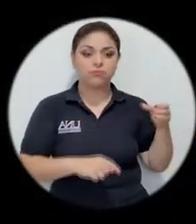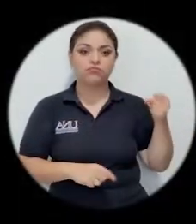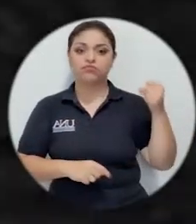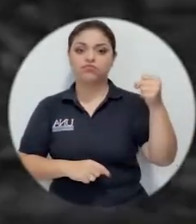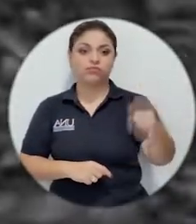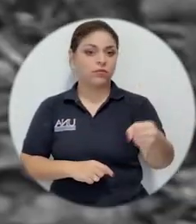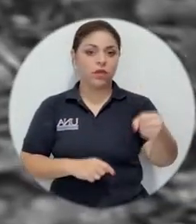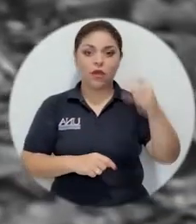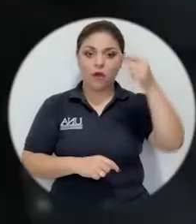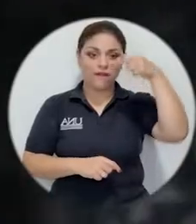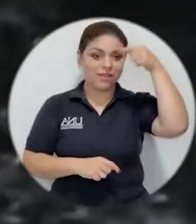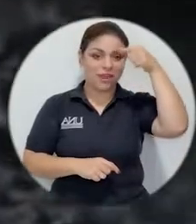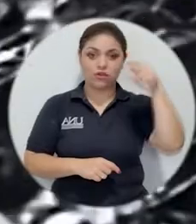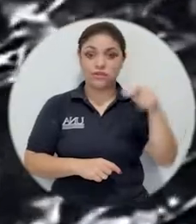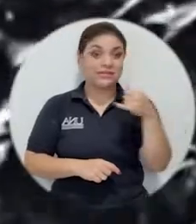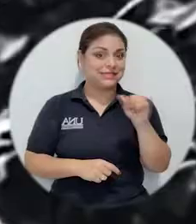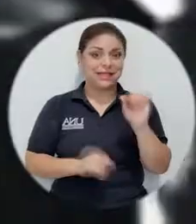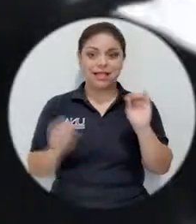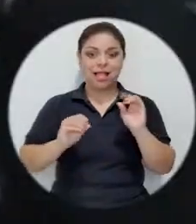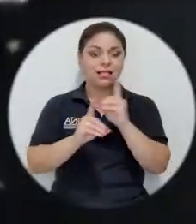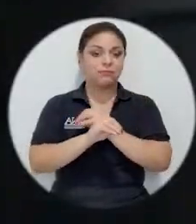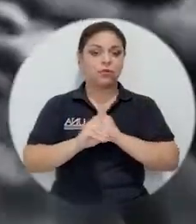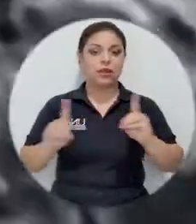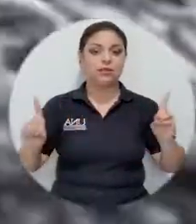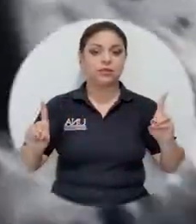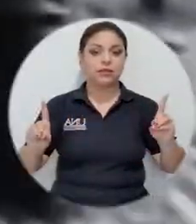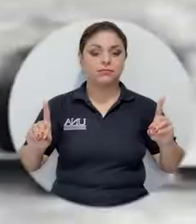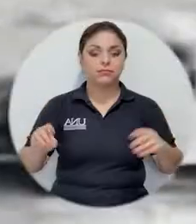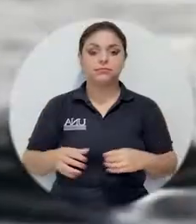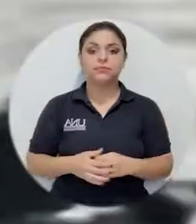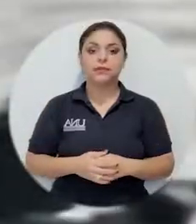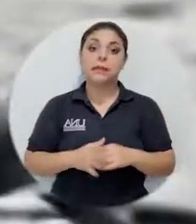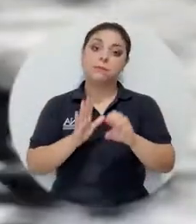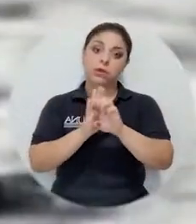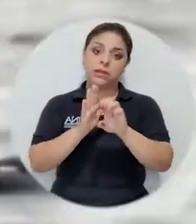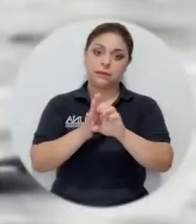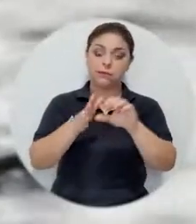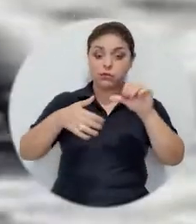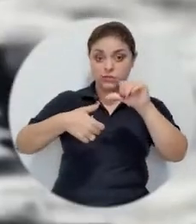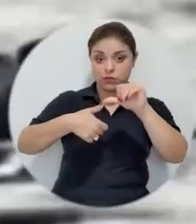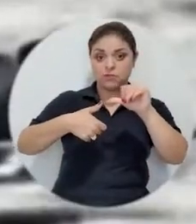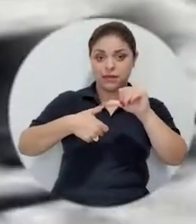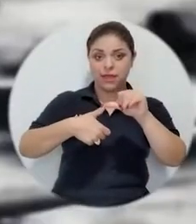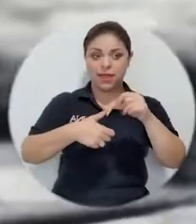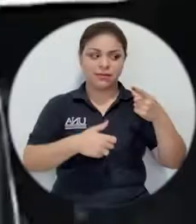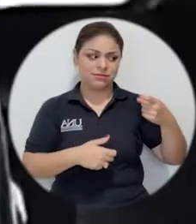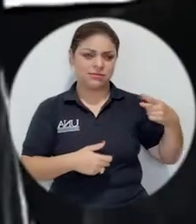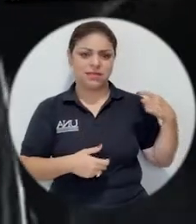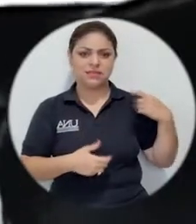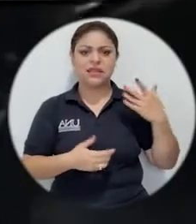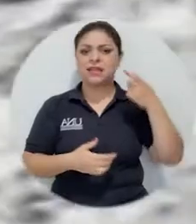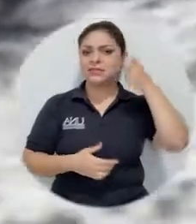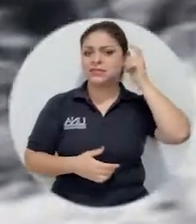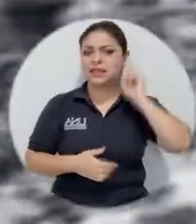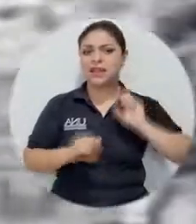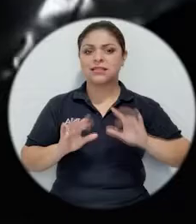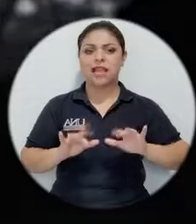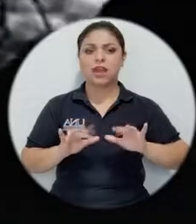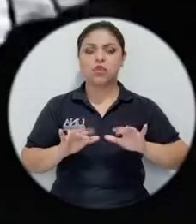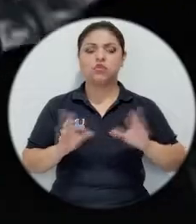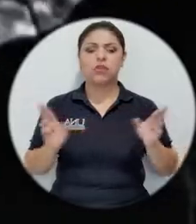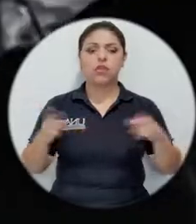llegan al poder mediante procesos no democráticos. Sí. Y en el caso centroamericano, en días recientes estuvo